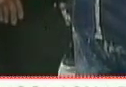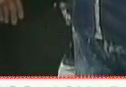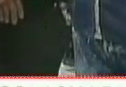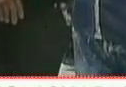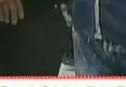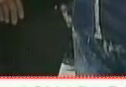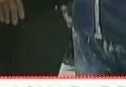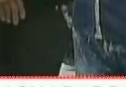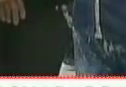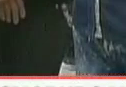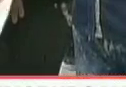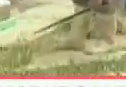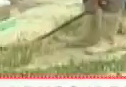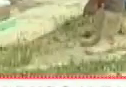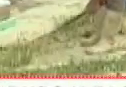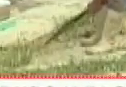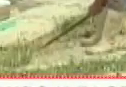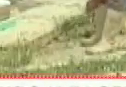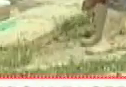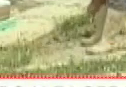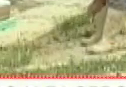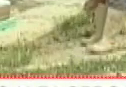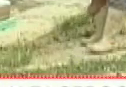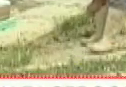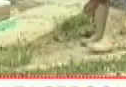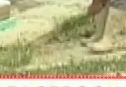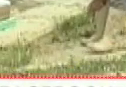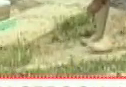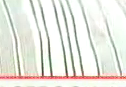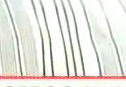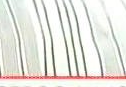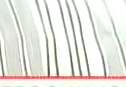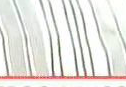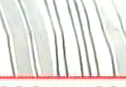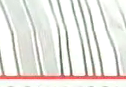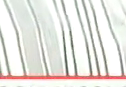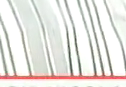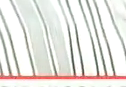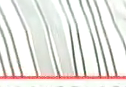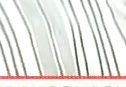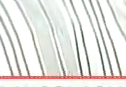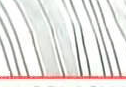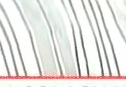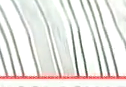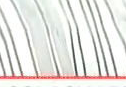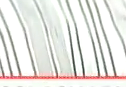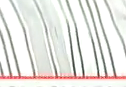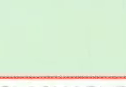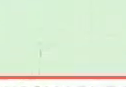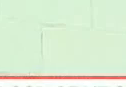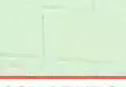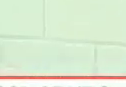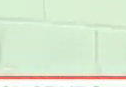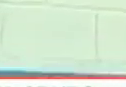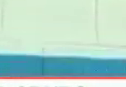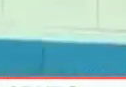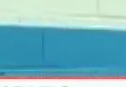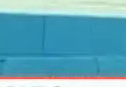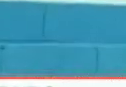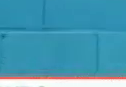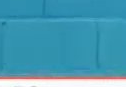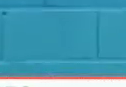estado lara y liceo bueno hoy todo un equipo bien articulado en los diferentes niveles de gobierno con nuestro poder